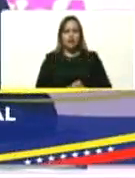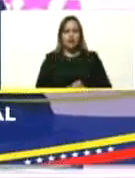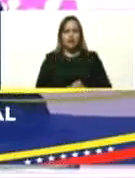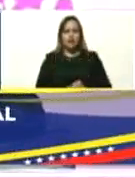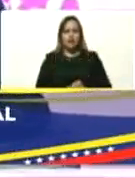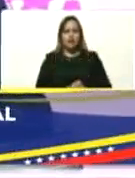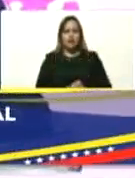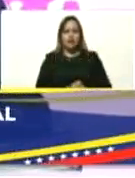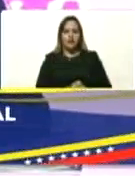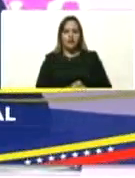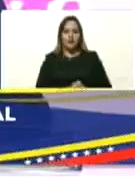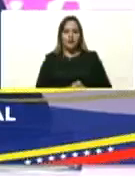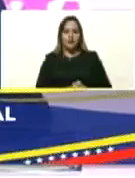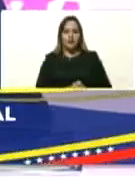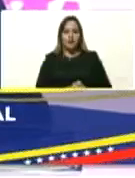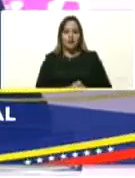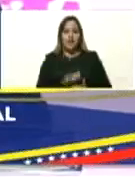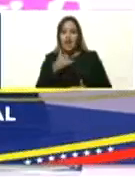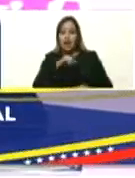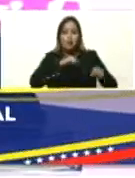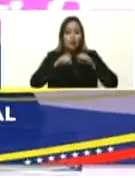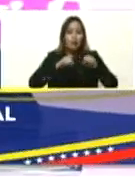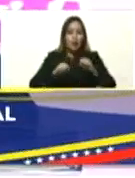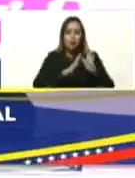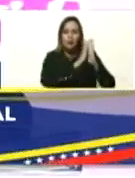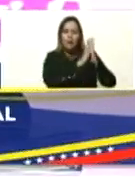Y que la agitación no para, ajá, mujeres.